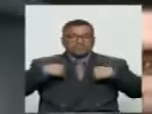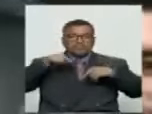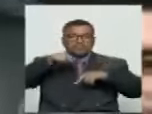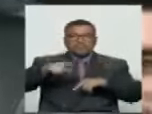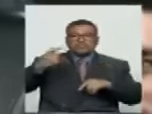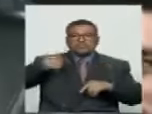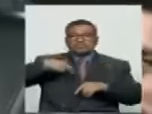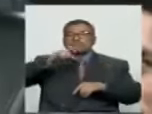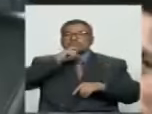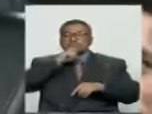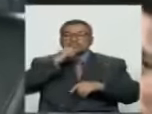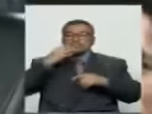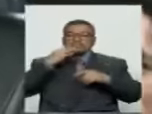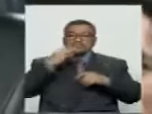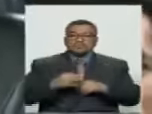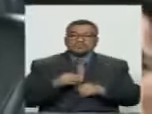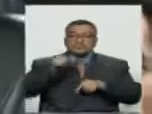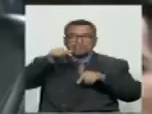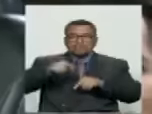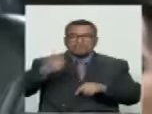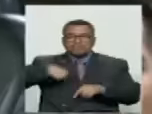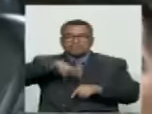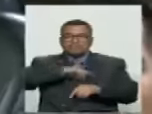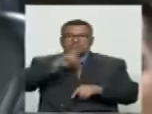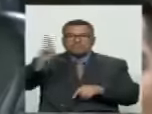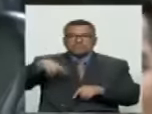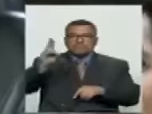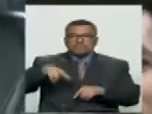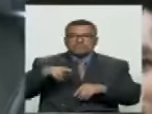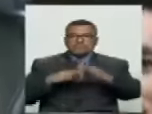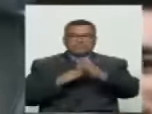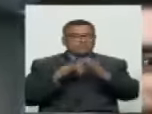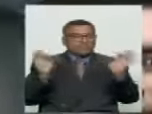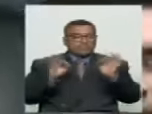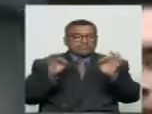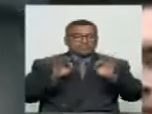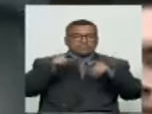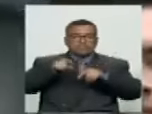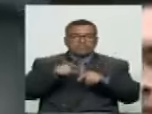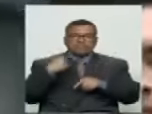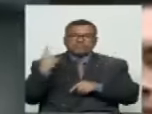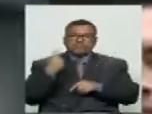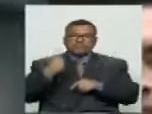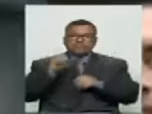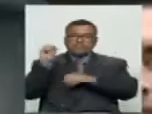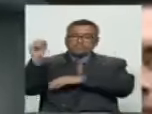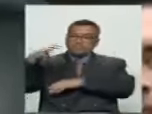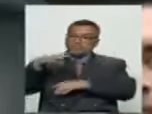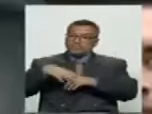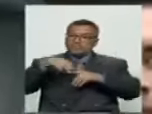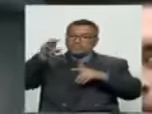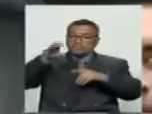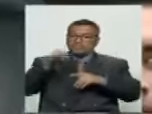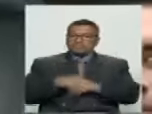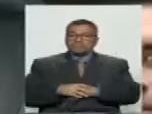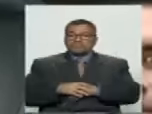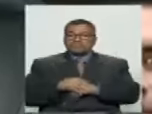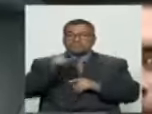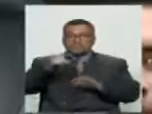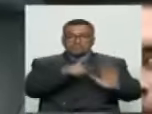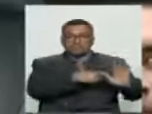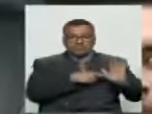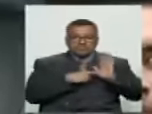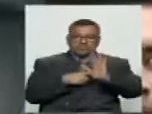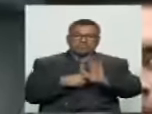tienen dificultades complejas, que desde aquí nosotros nunca nos vamos a detener para no ser solo la luz o el faro, sino para